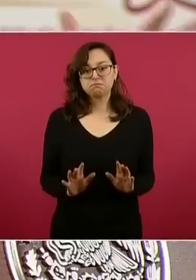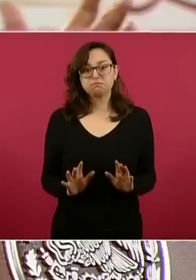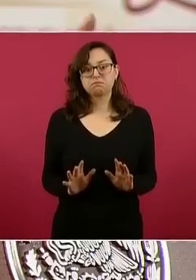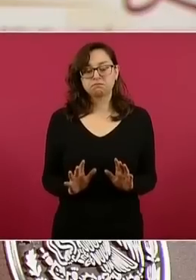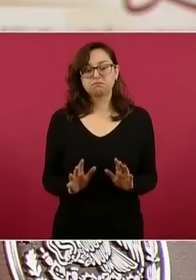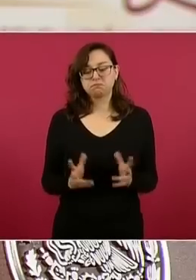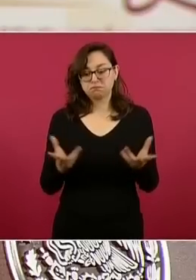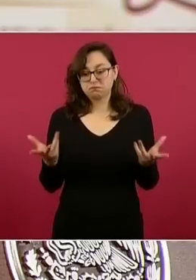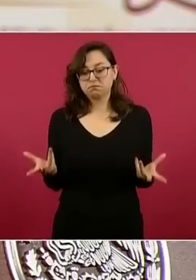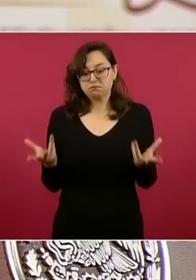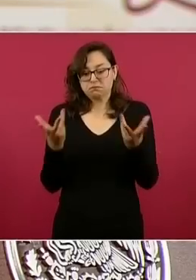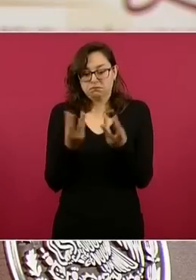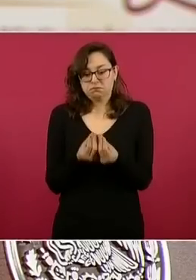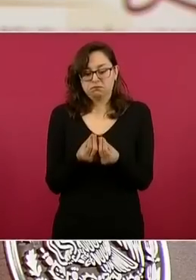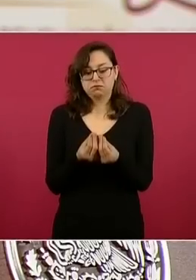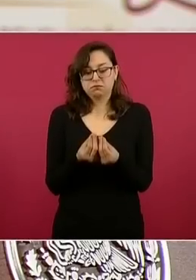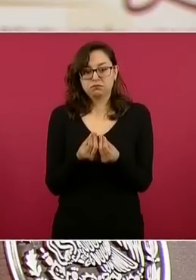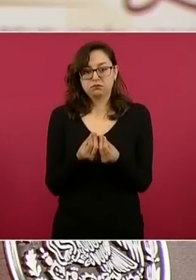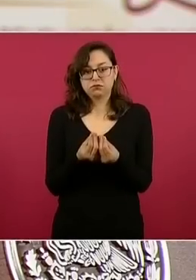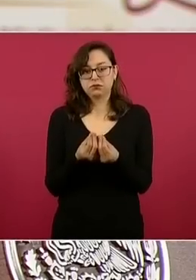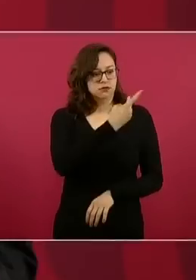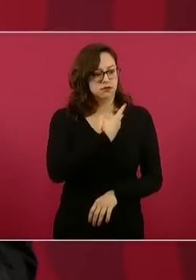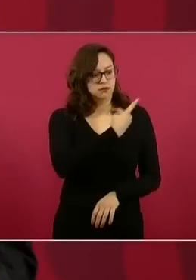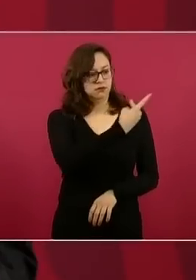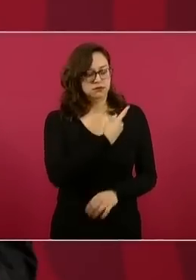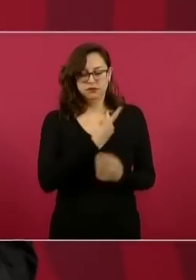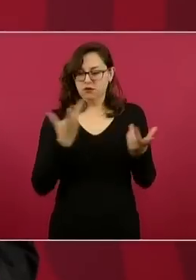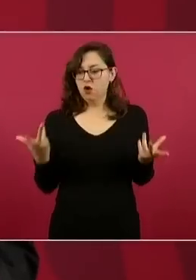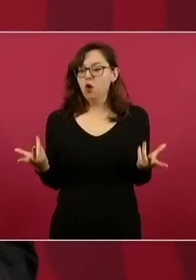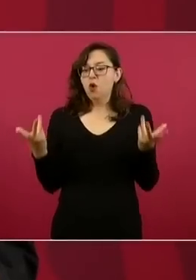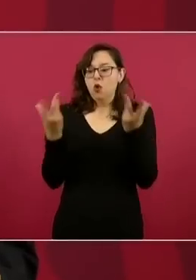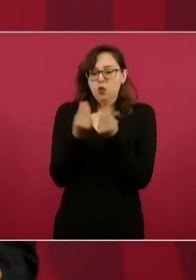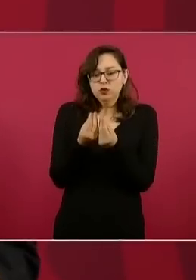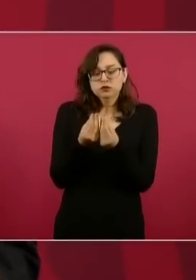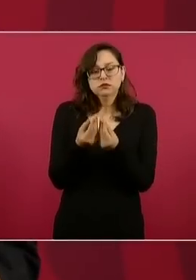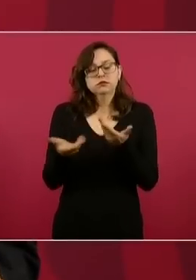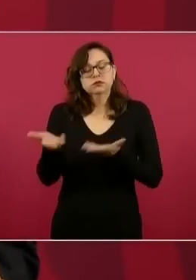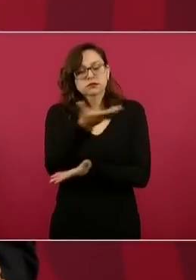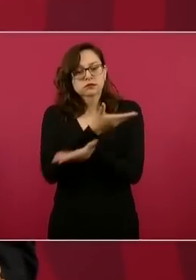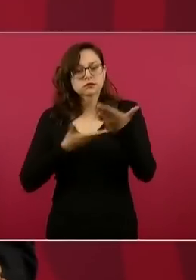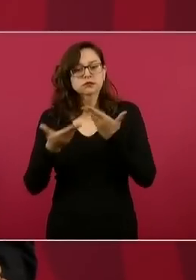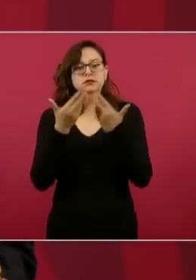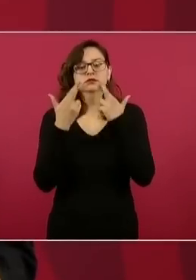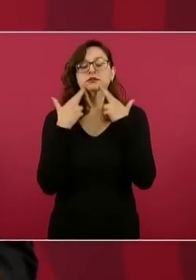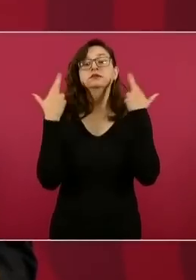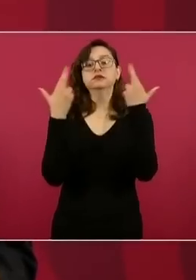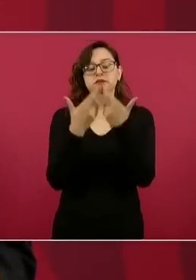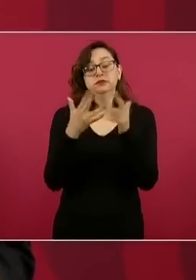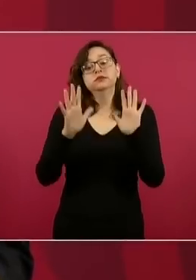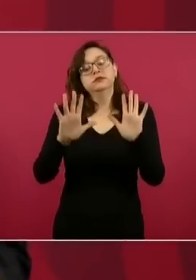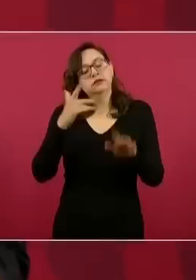méxico-eeuu así como la modernización de pemex y este otro punto